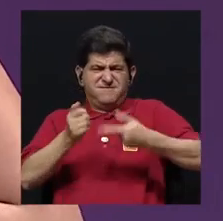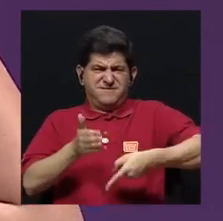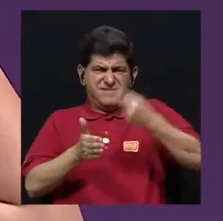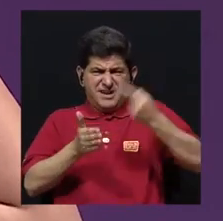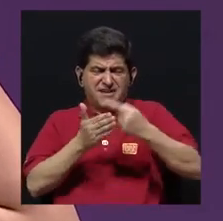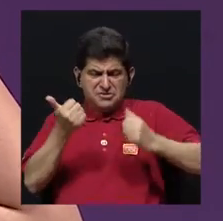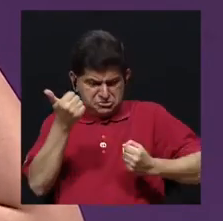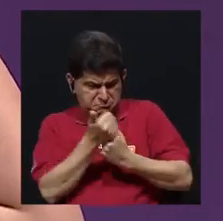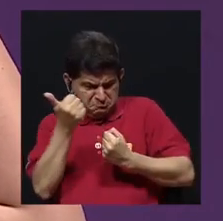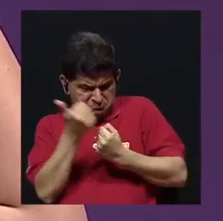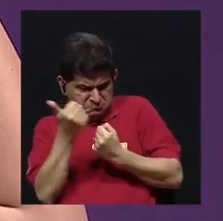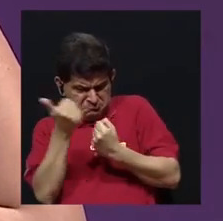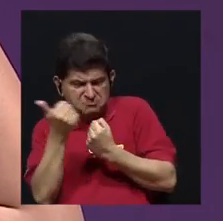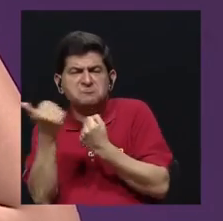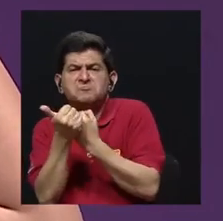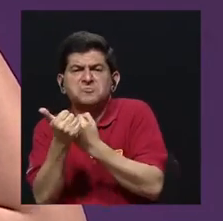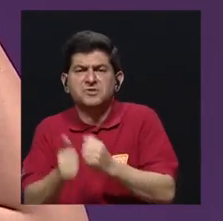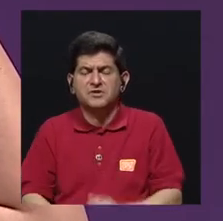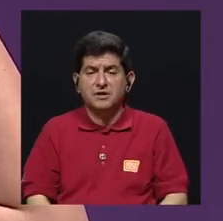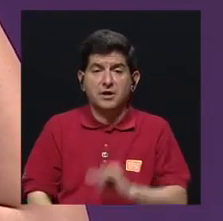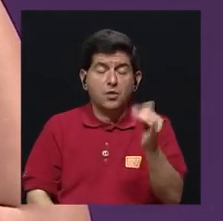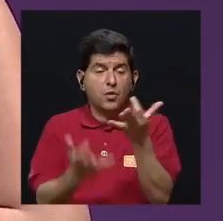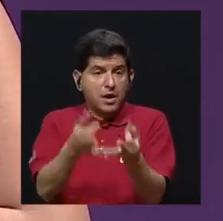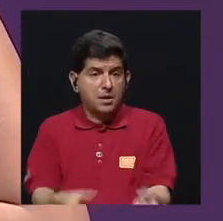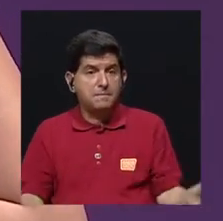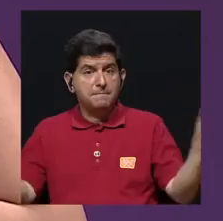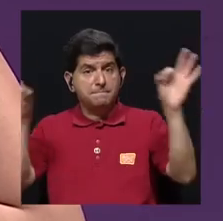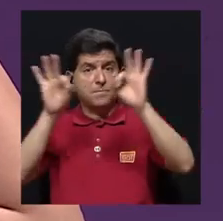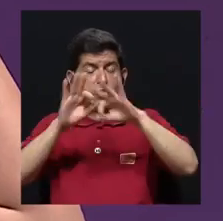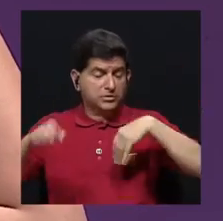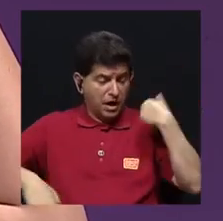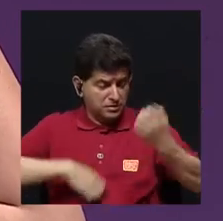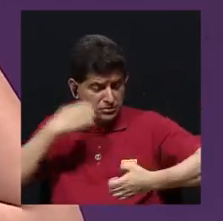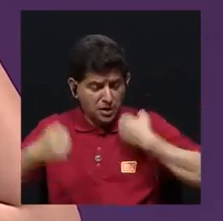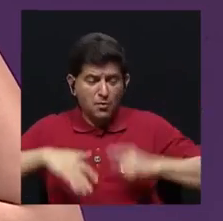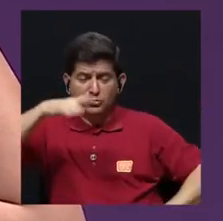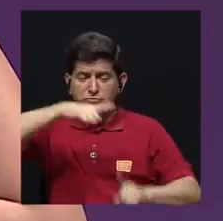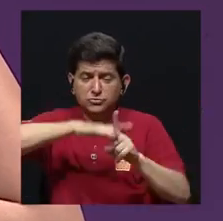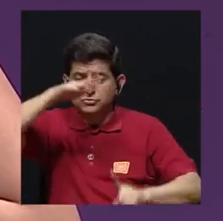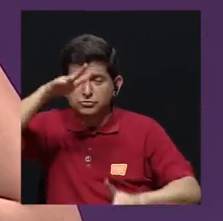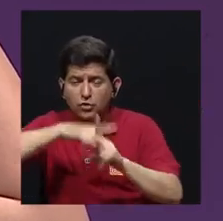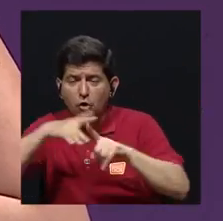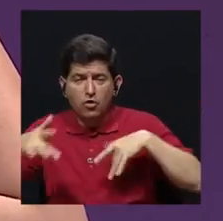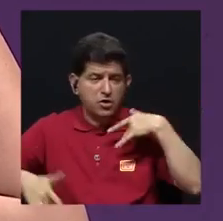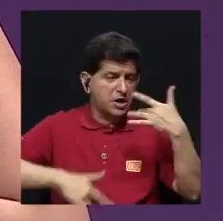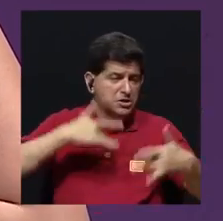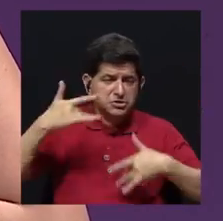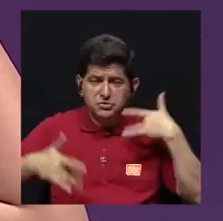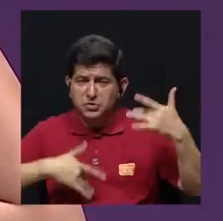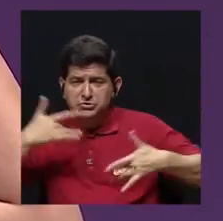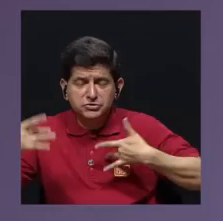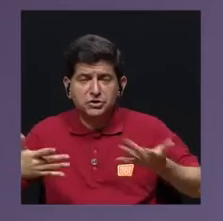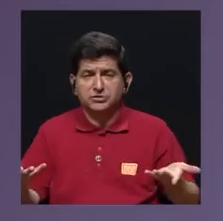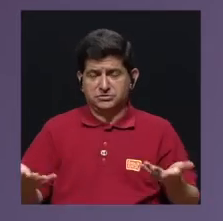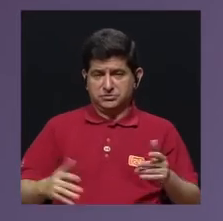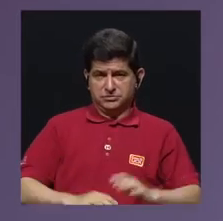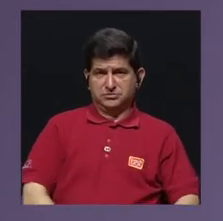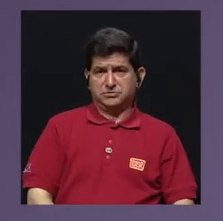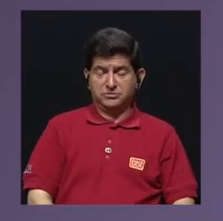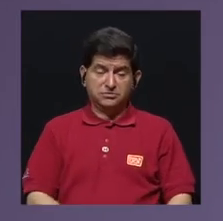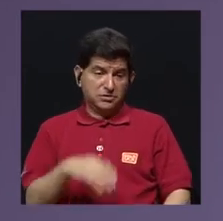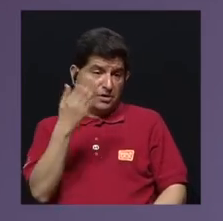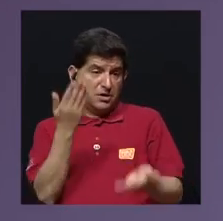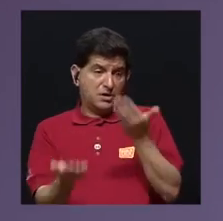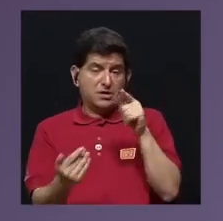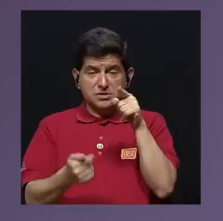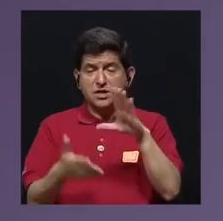en apoyo, ¿verdad? Y también es muy importante como las emociones que surgen y lo que sientes y todo eso. Entonces, tal vez,